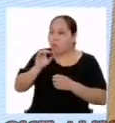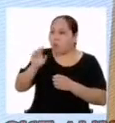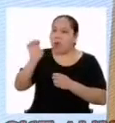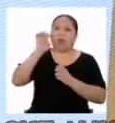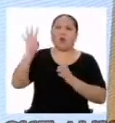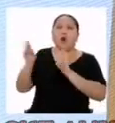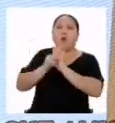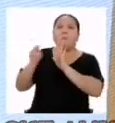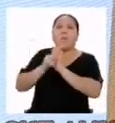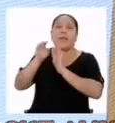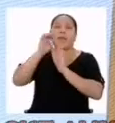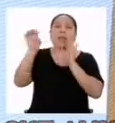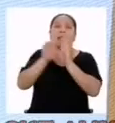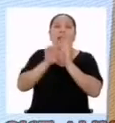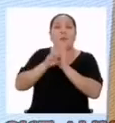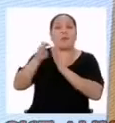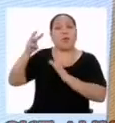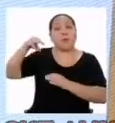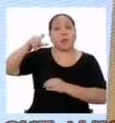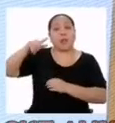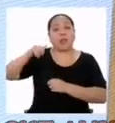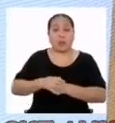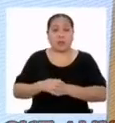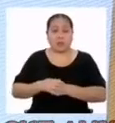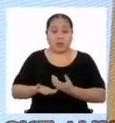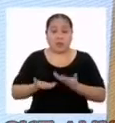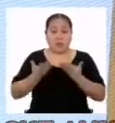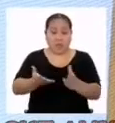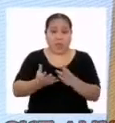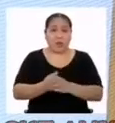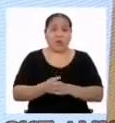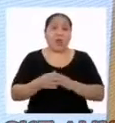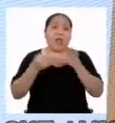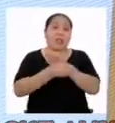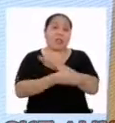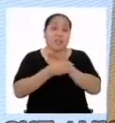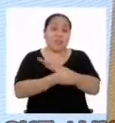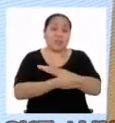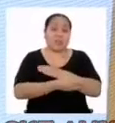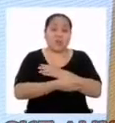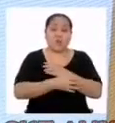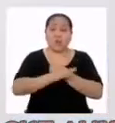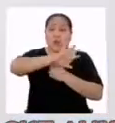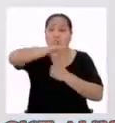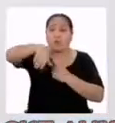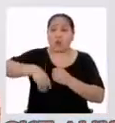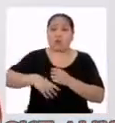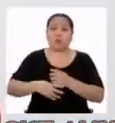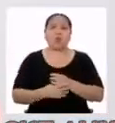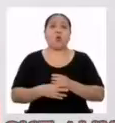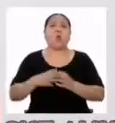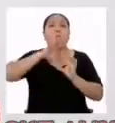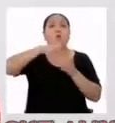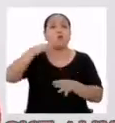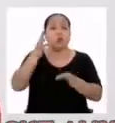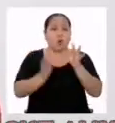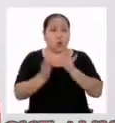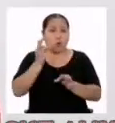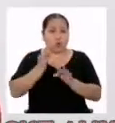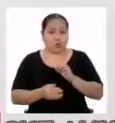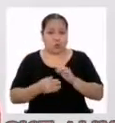justo, con libre acceso a la educación para niñas y niños. Correcto, Yaremis.